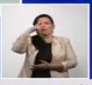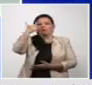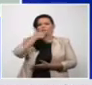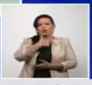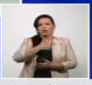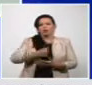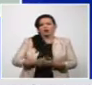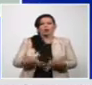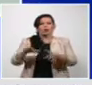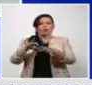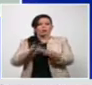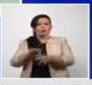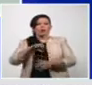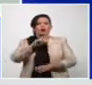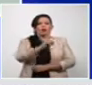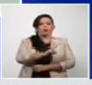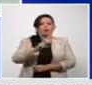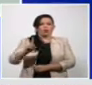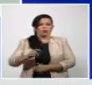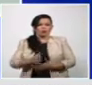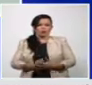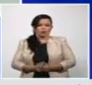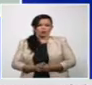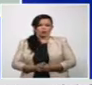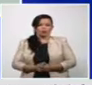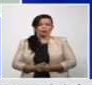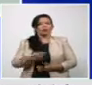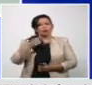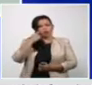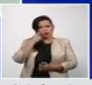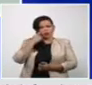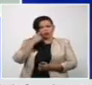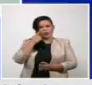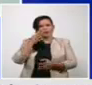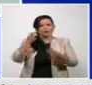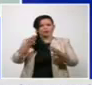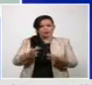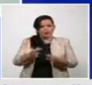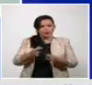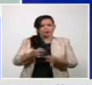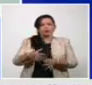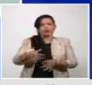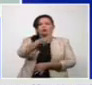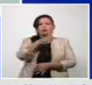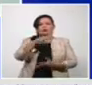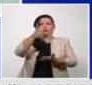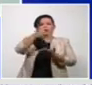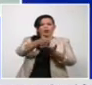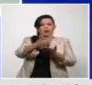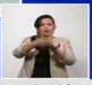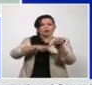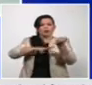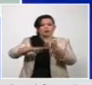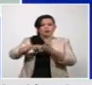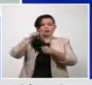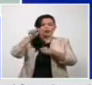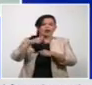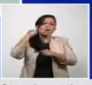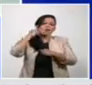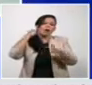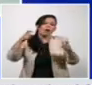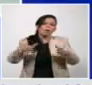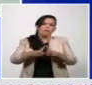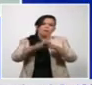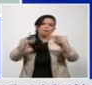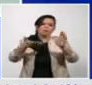se ha venido reiterando todos estos días, el municipio de Cabecera es el que tiene la mayor afectación.